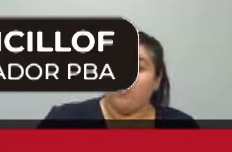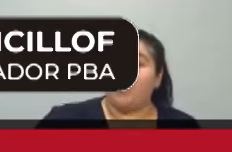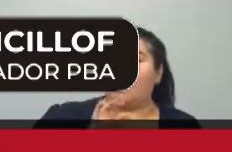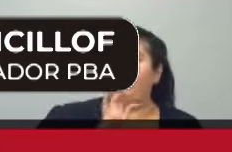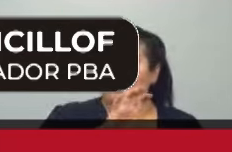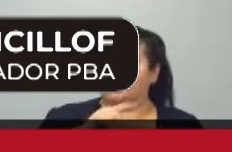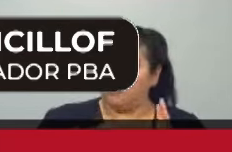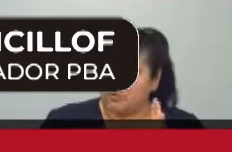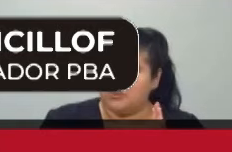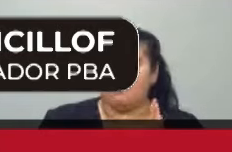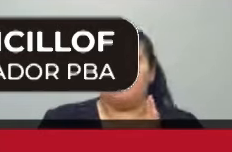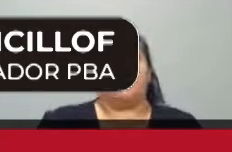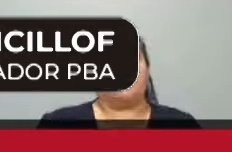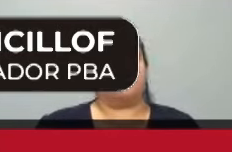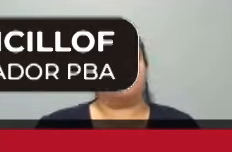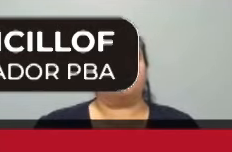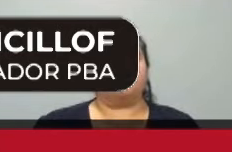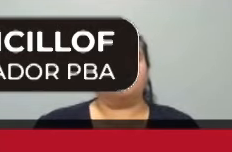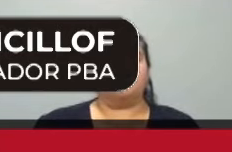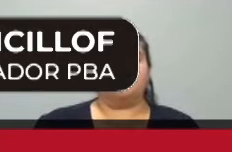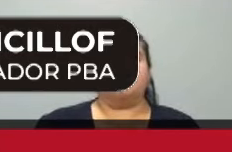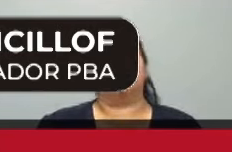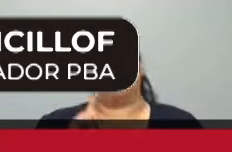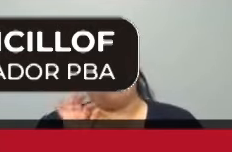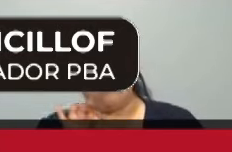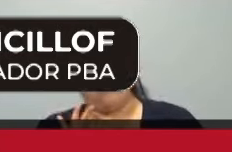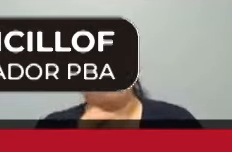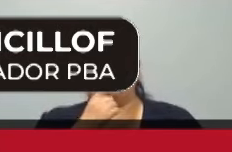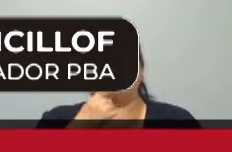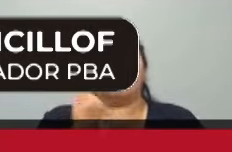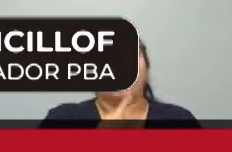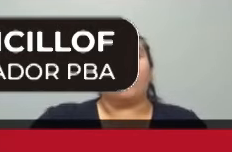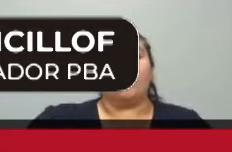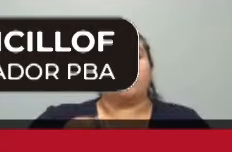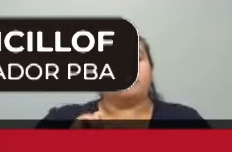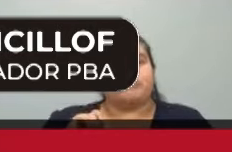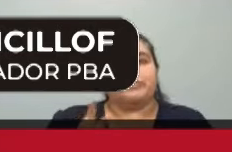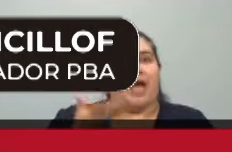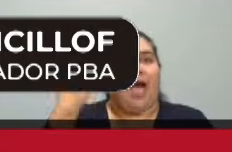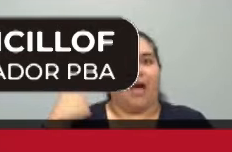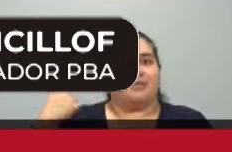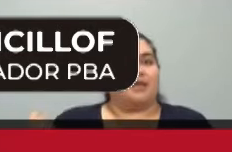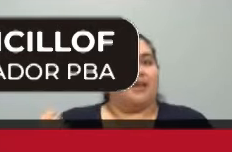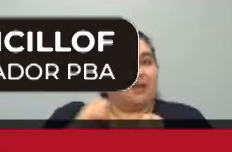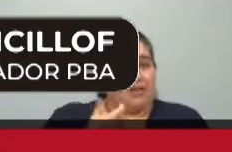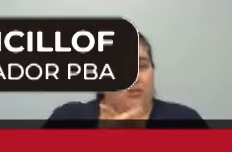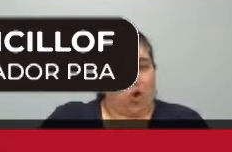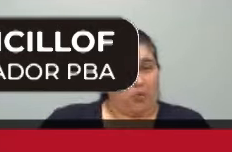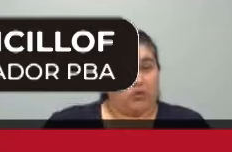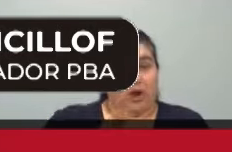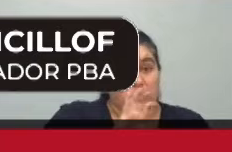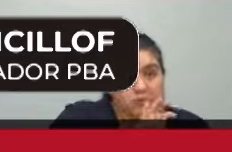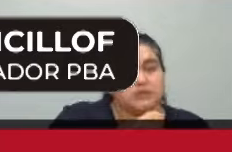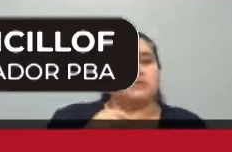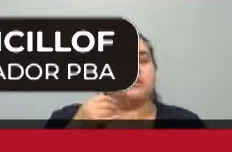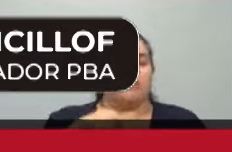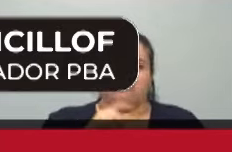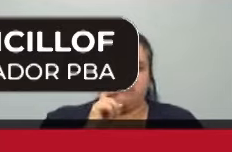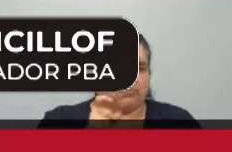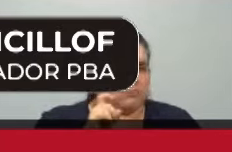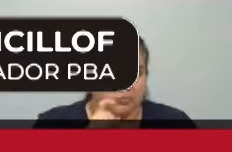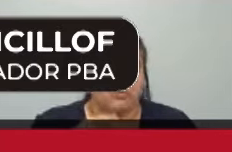de Buenos Aires, o recursos que también se han conveniado con el gobierno provincial. Son obras que